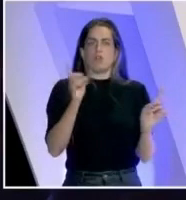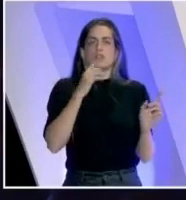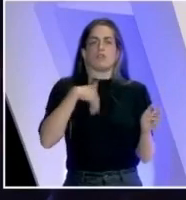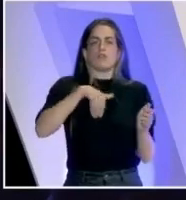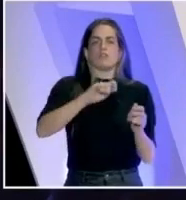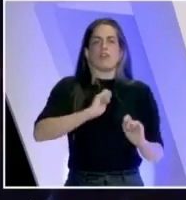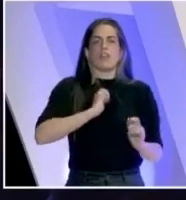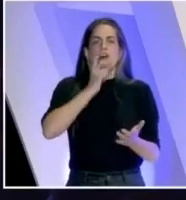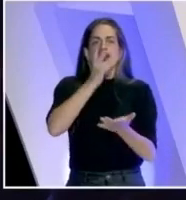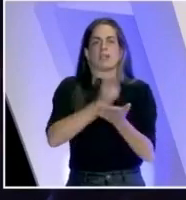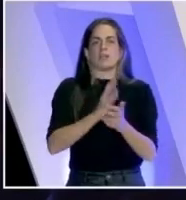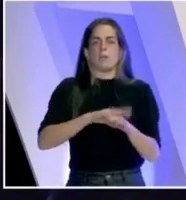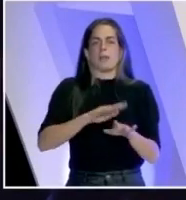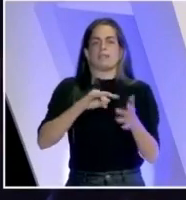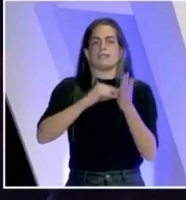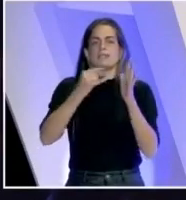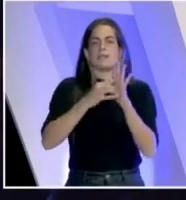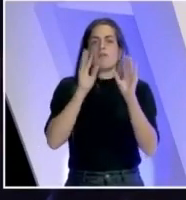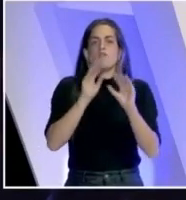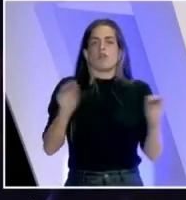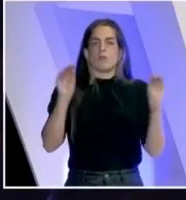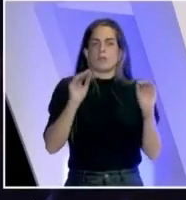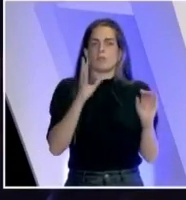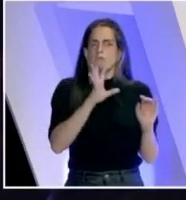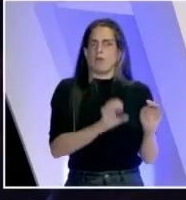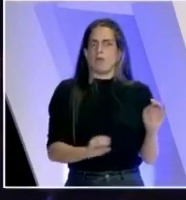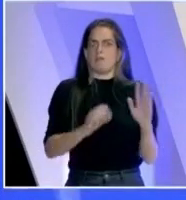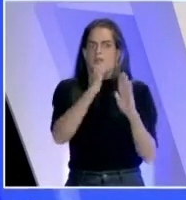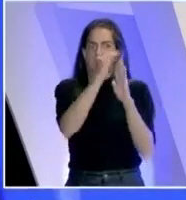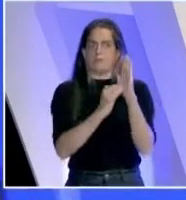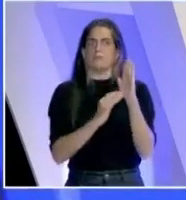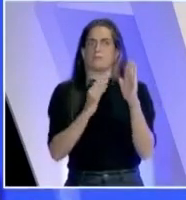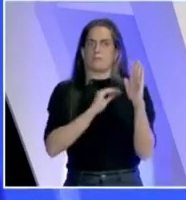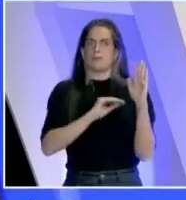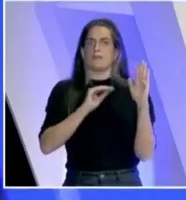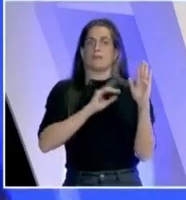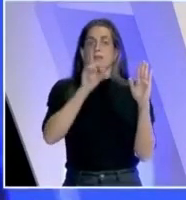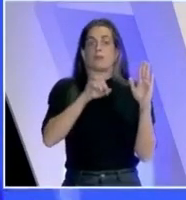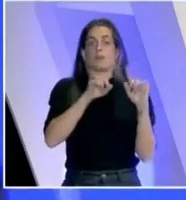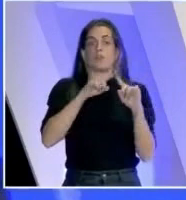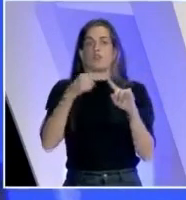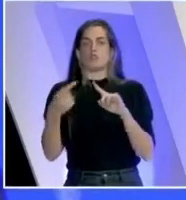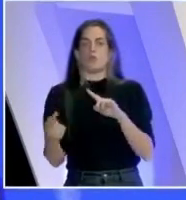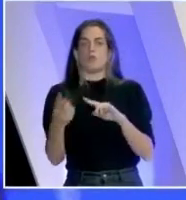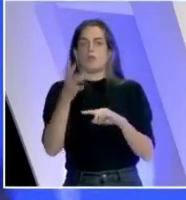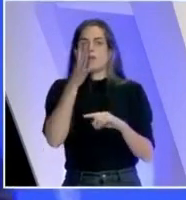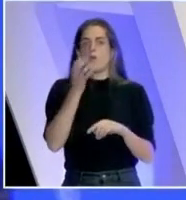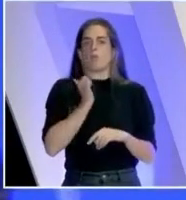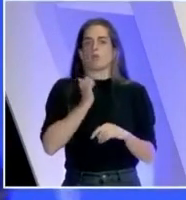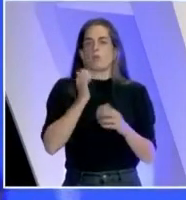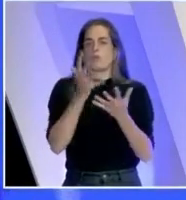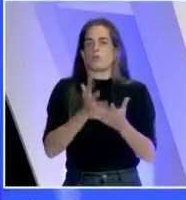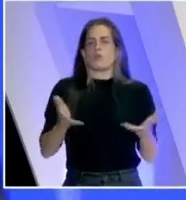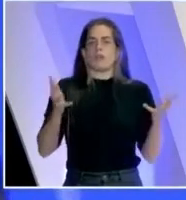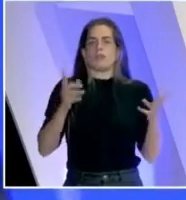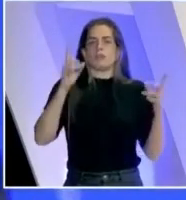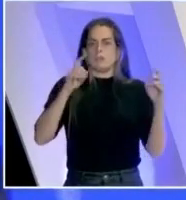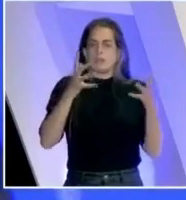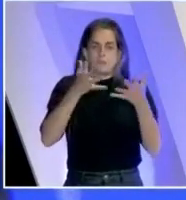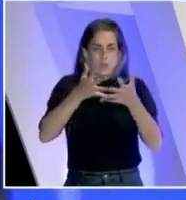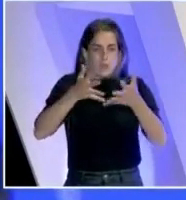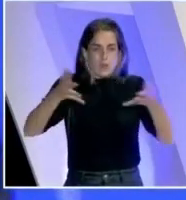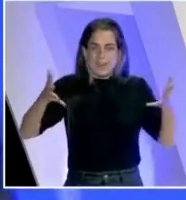para nuestro sistema formativo formidables, pero también, en consecuencia, enormes oportunidades,